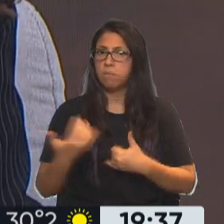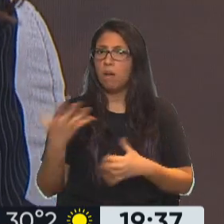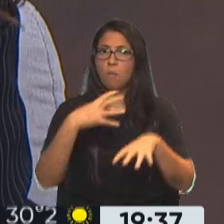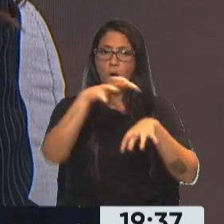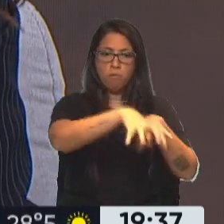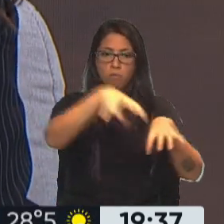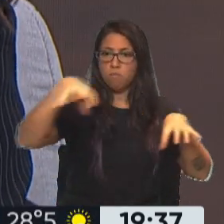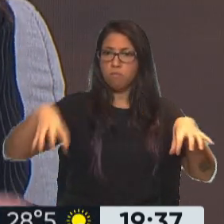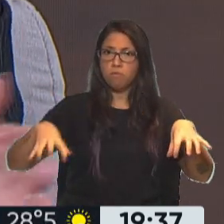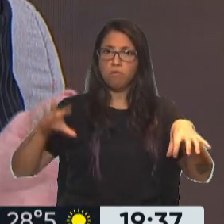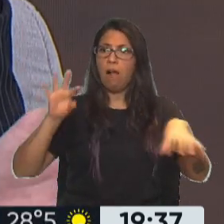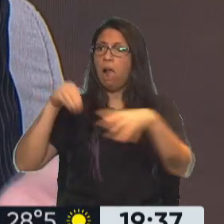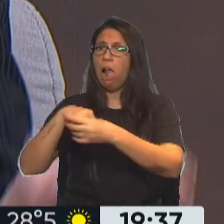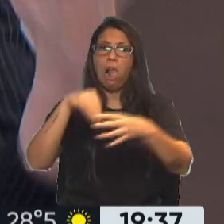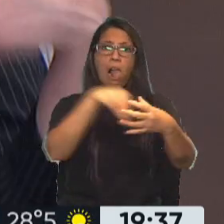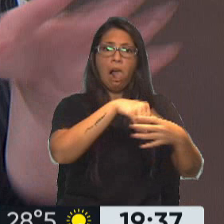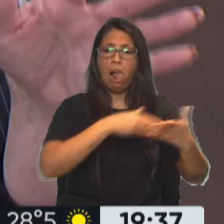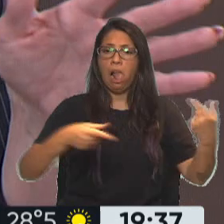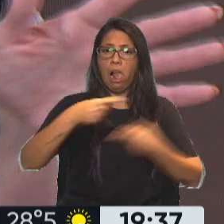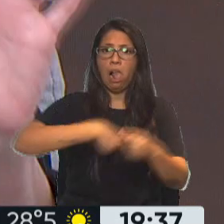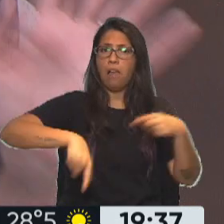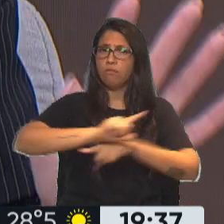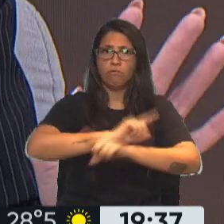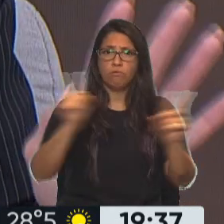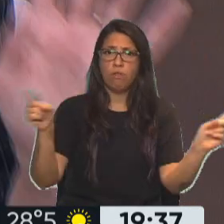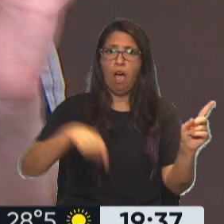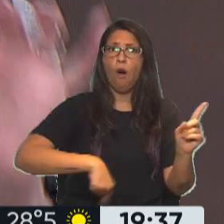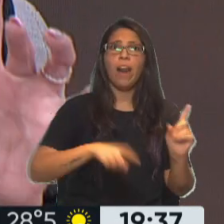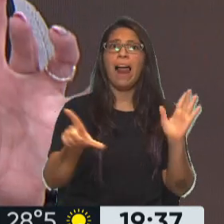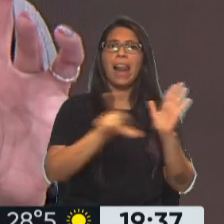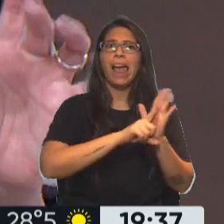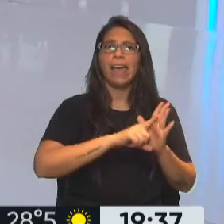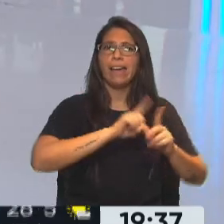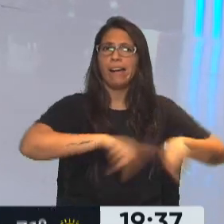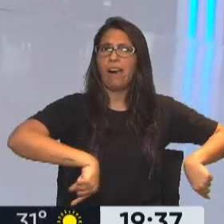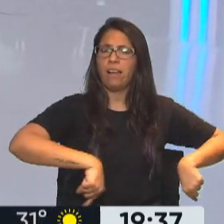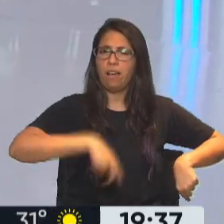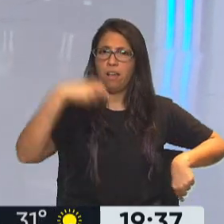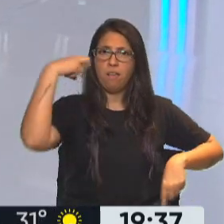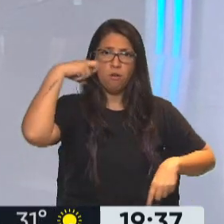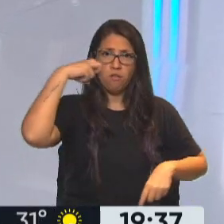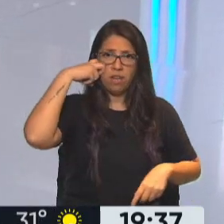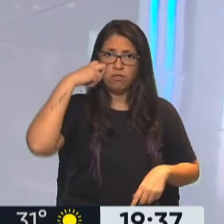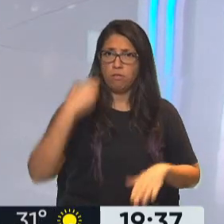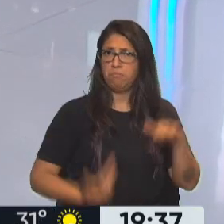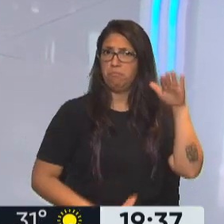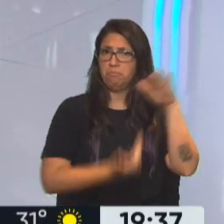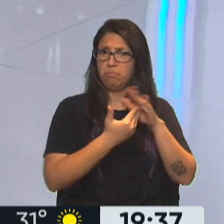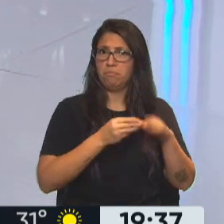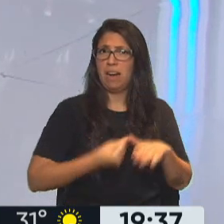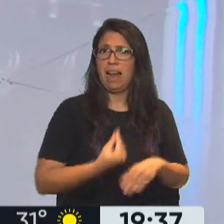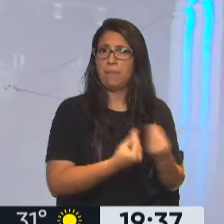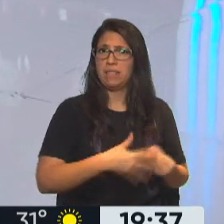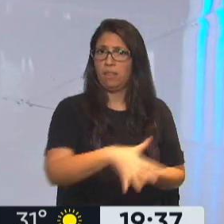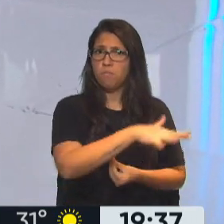Ahora, ¿qué hace el Poder Judicial? Dice, bueno, vamos a restablecer una ley derogada por el Congreso, que es el poder constituido que representa al